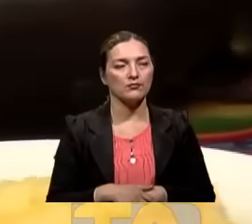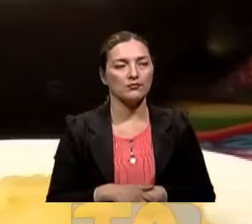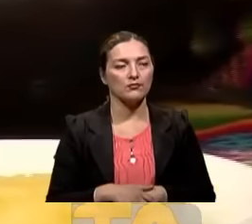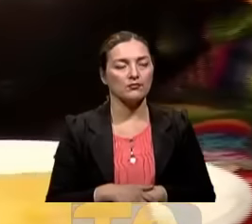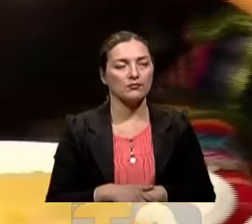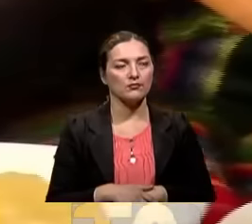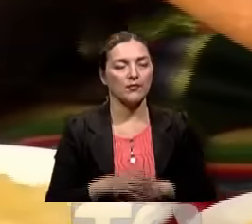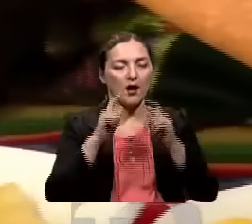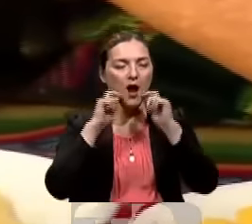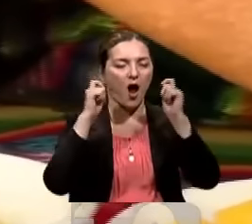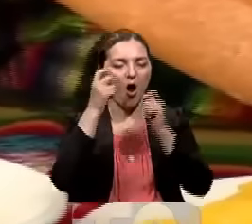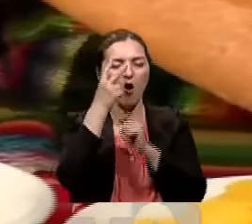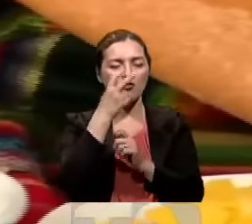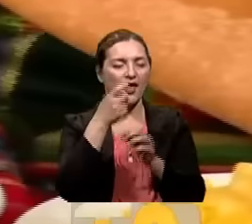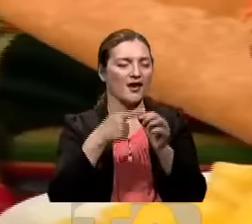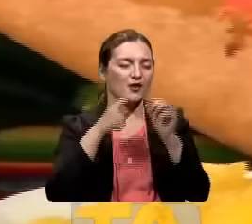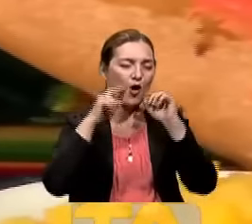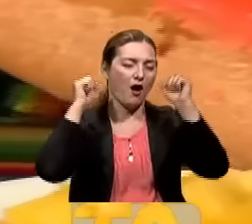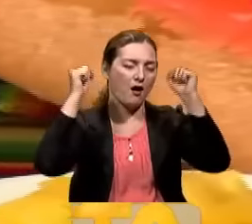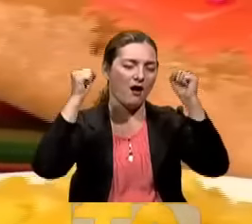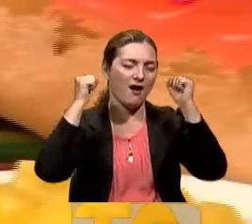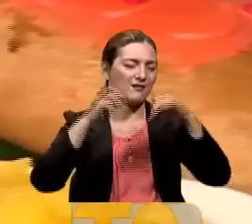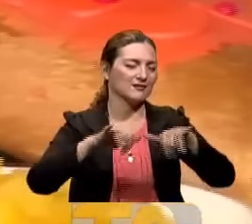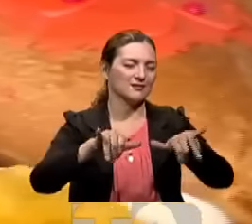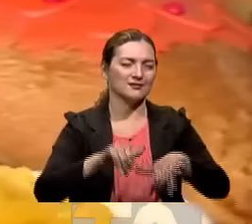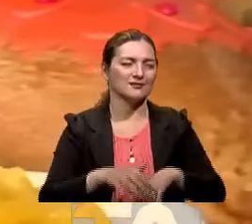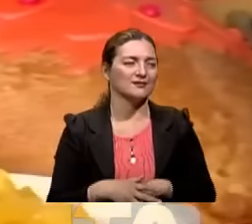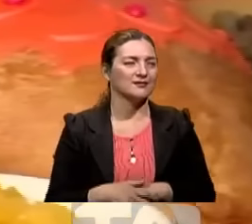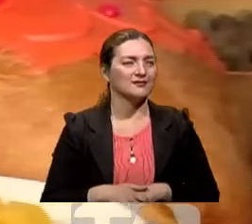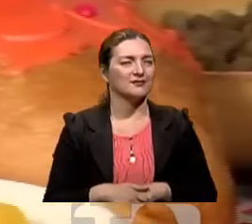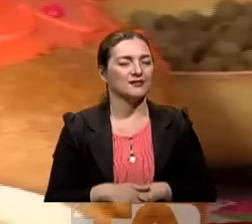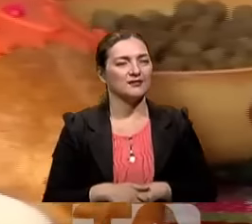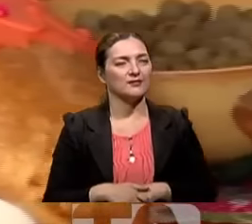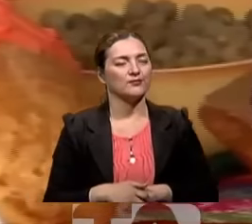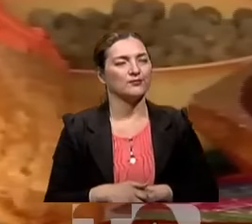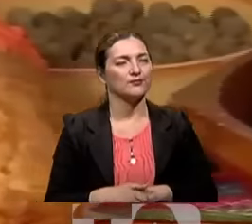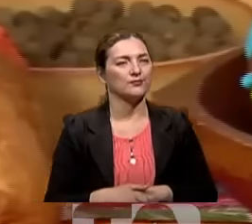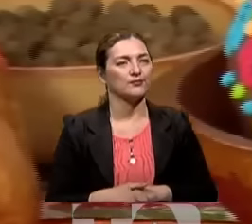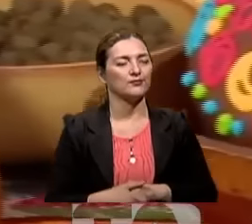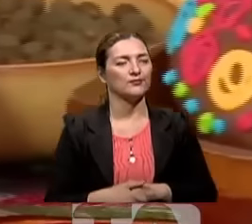Somos Hotel Quito. Somos Hotel Quito. Somos Hotel Quito.